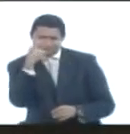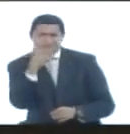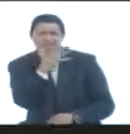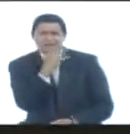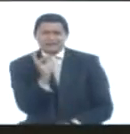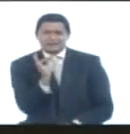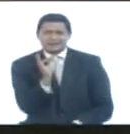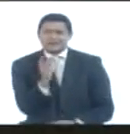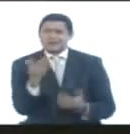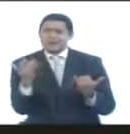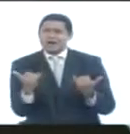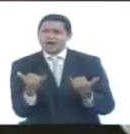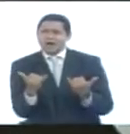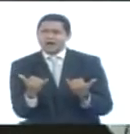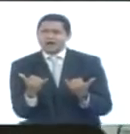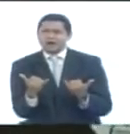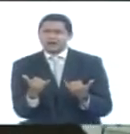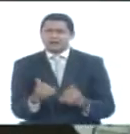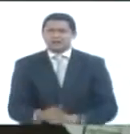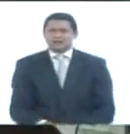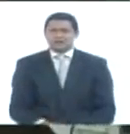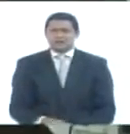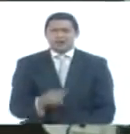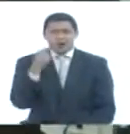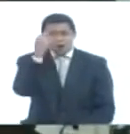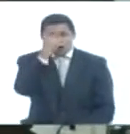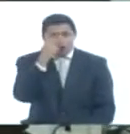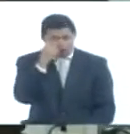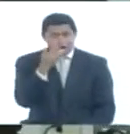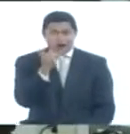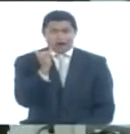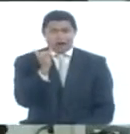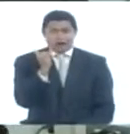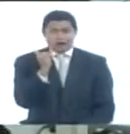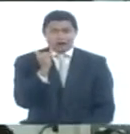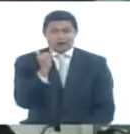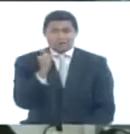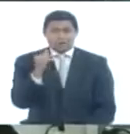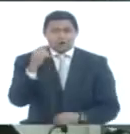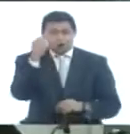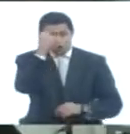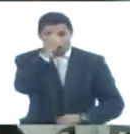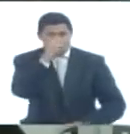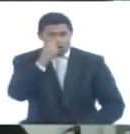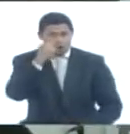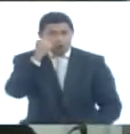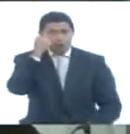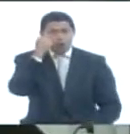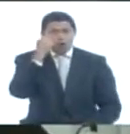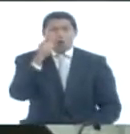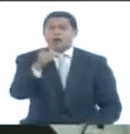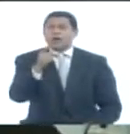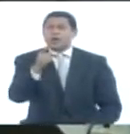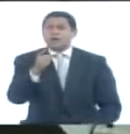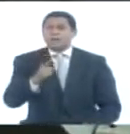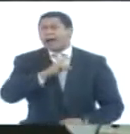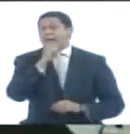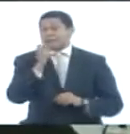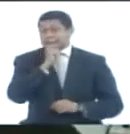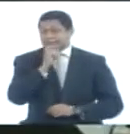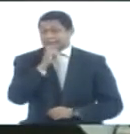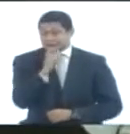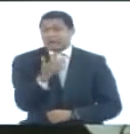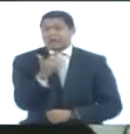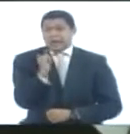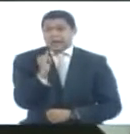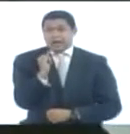fácil. Realmente la oftalmología existe porque el globo ocular es uno de los órganos más complejos que hay